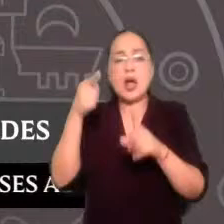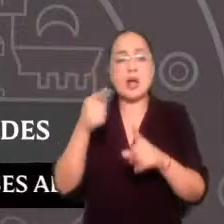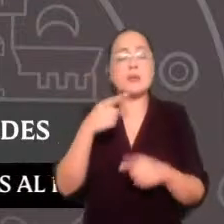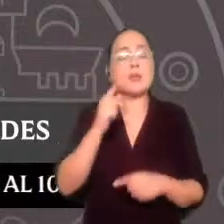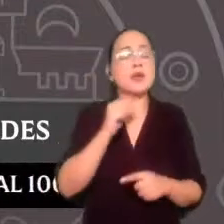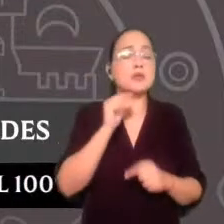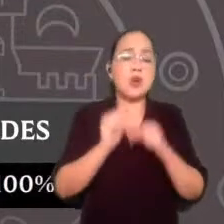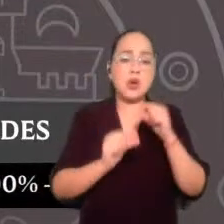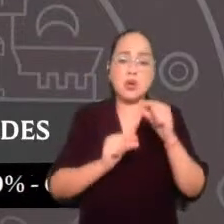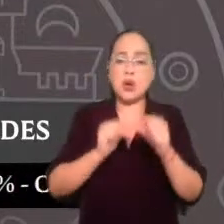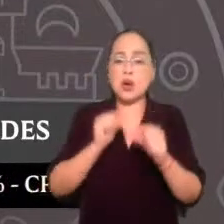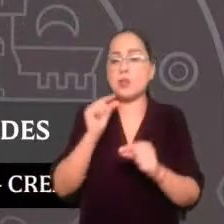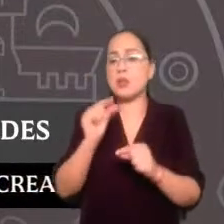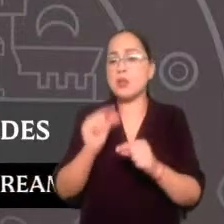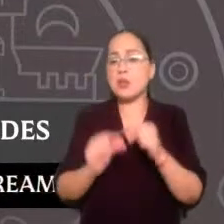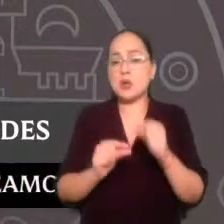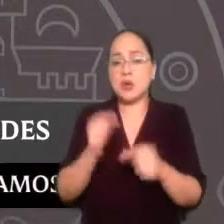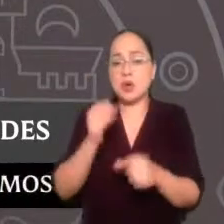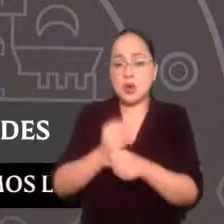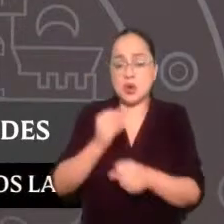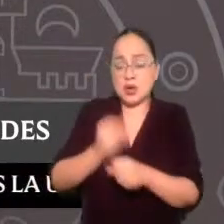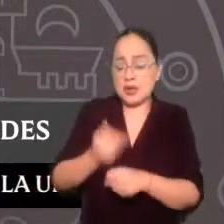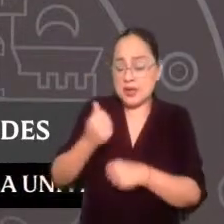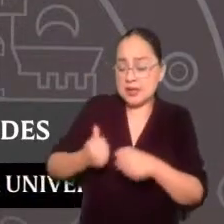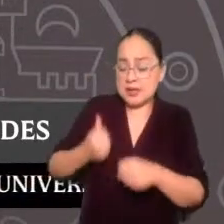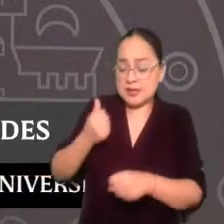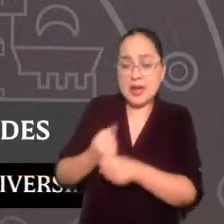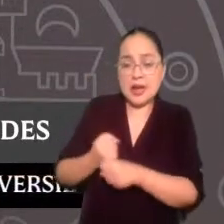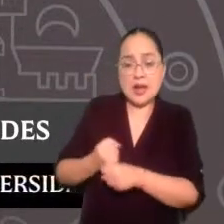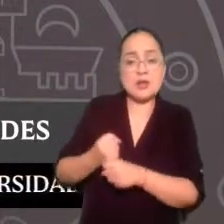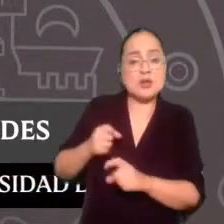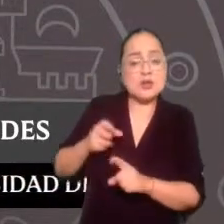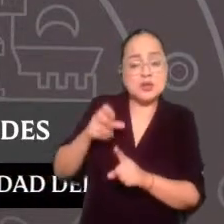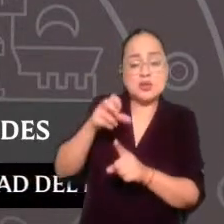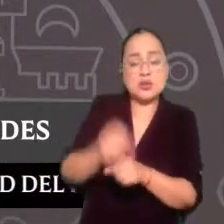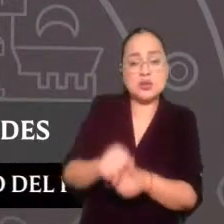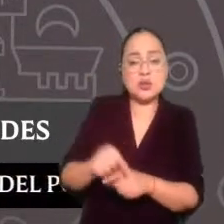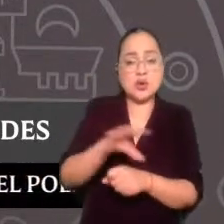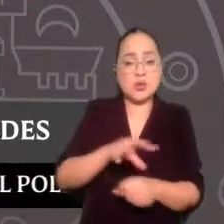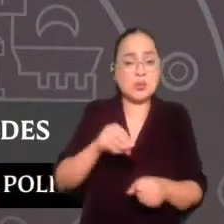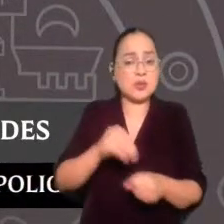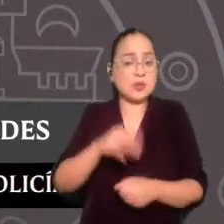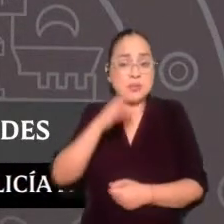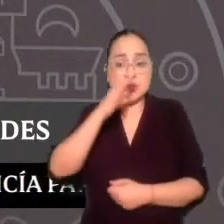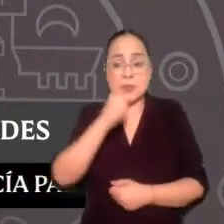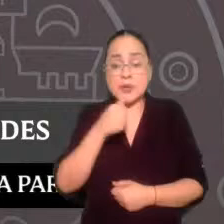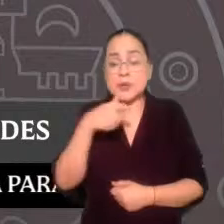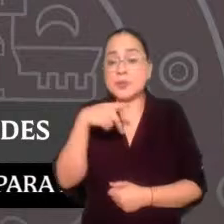Quizá no lo pueda lograr en toda la dimensión que yo quisiera, pero sí,